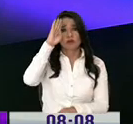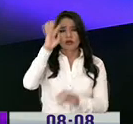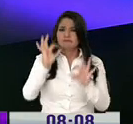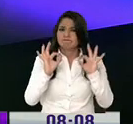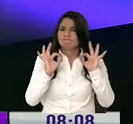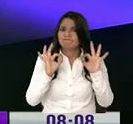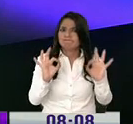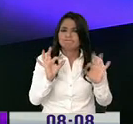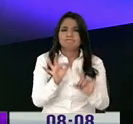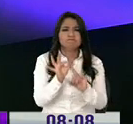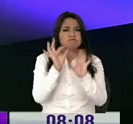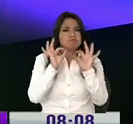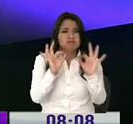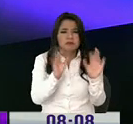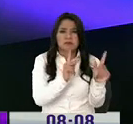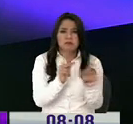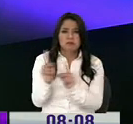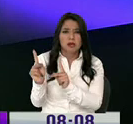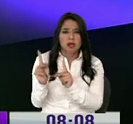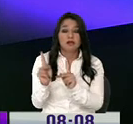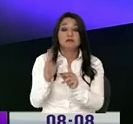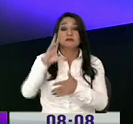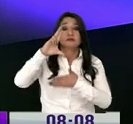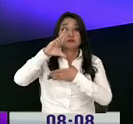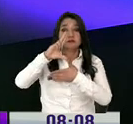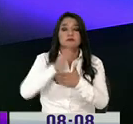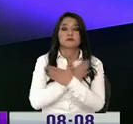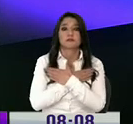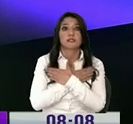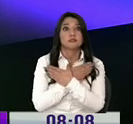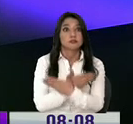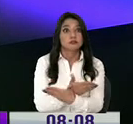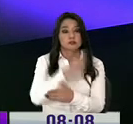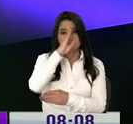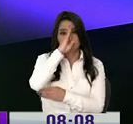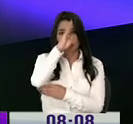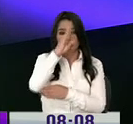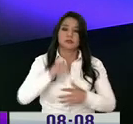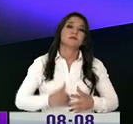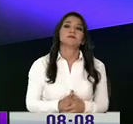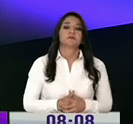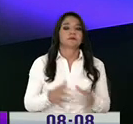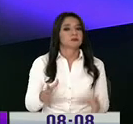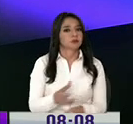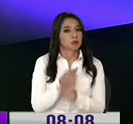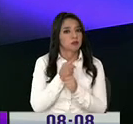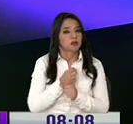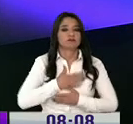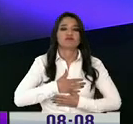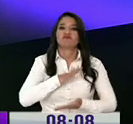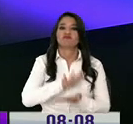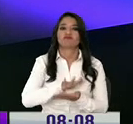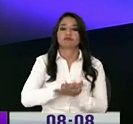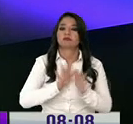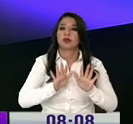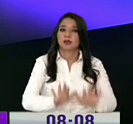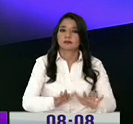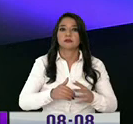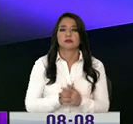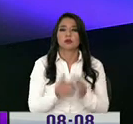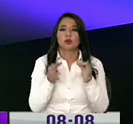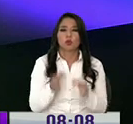más brillantes y preparadas de Latinoamérica. Así que felicidades, ahí hay mucha seguridad, mucha tranquilidad cuando estos sucesos